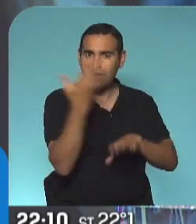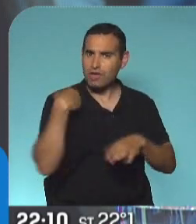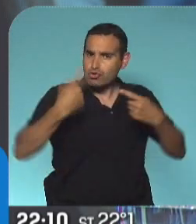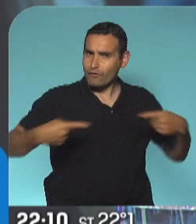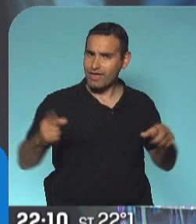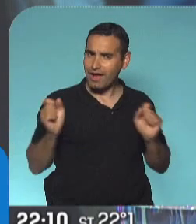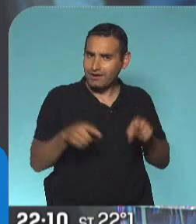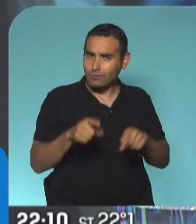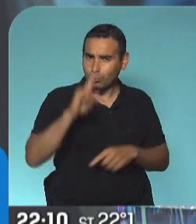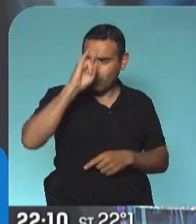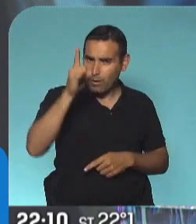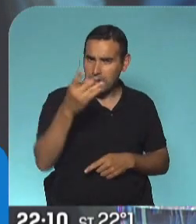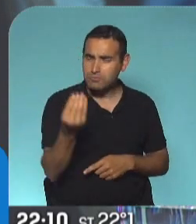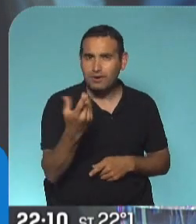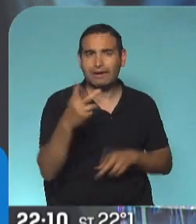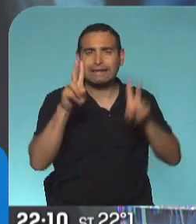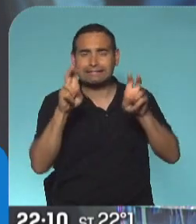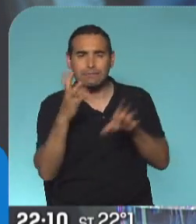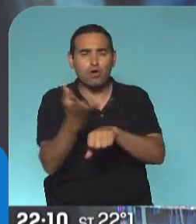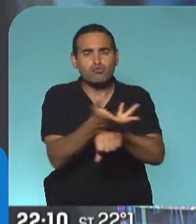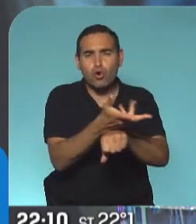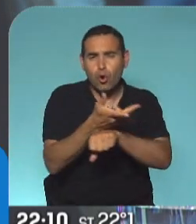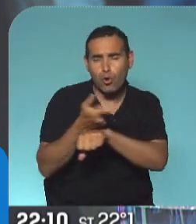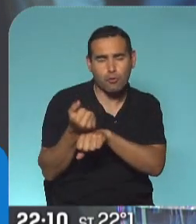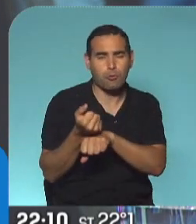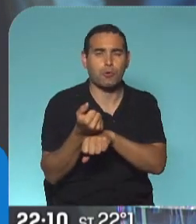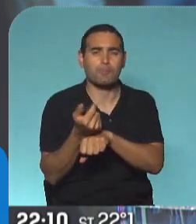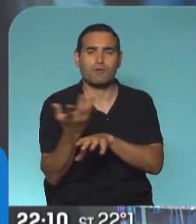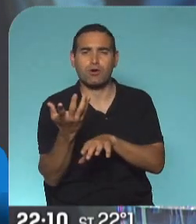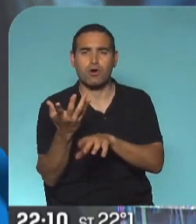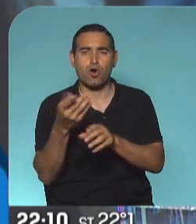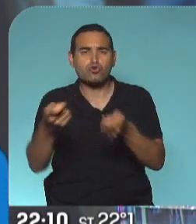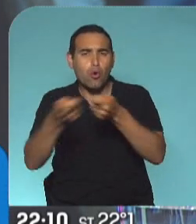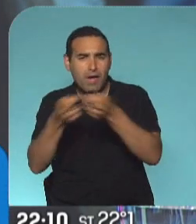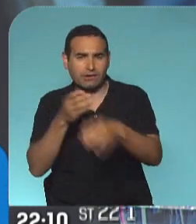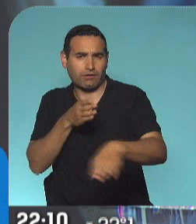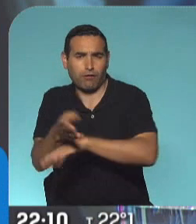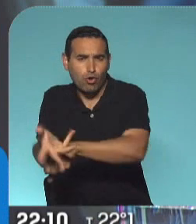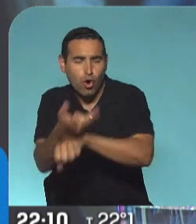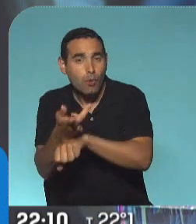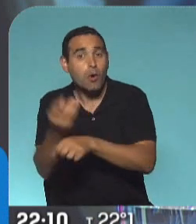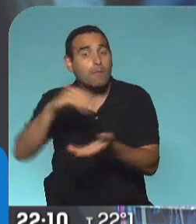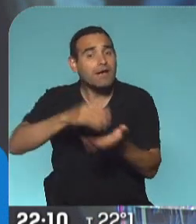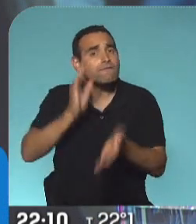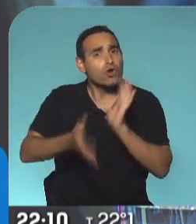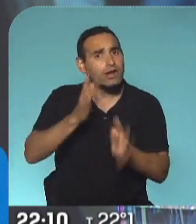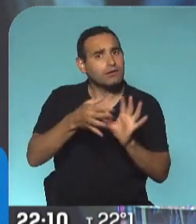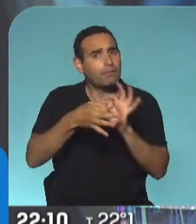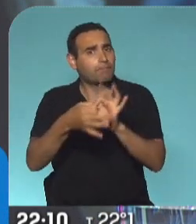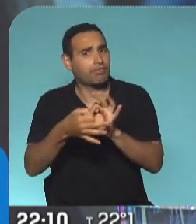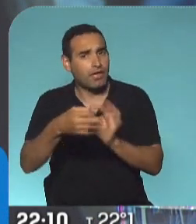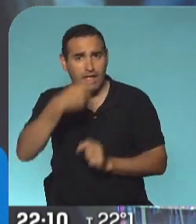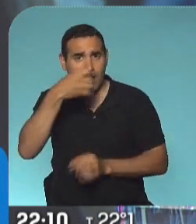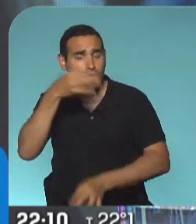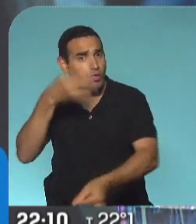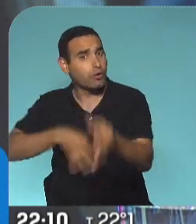El tema de los hurtos, el robo a comercios, inclusive hasta la violencia vinculada al narcotráfico, un problema